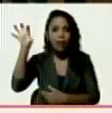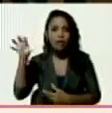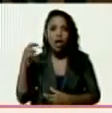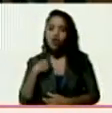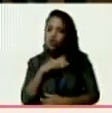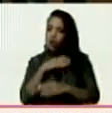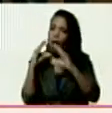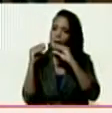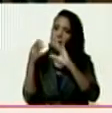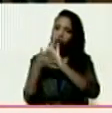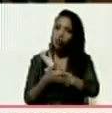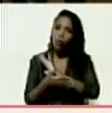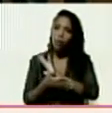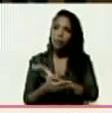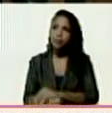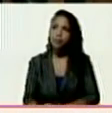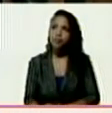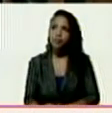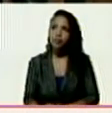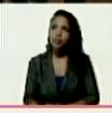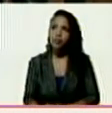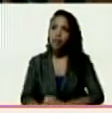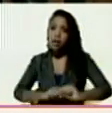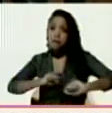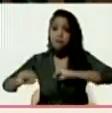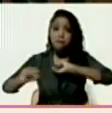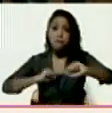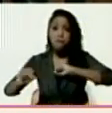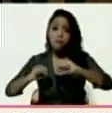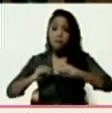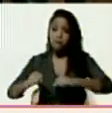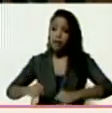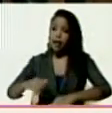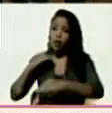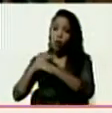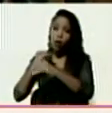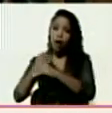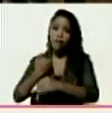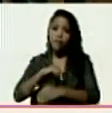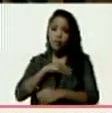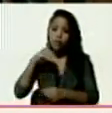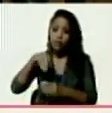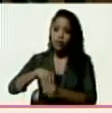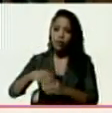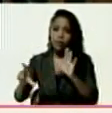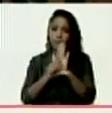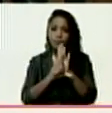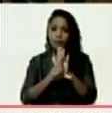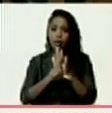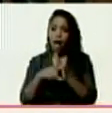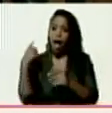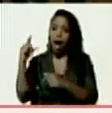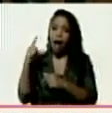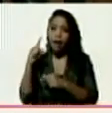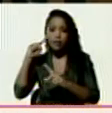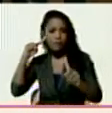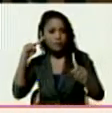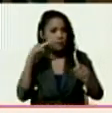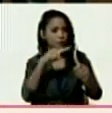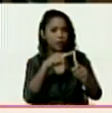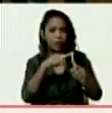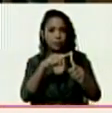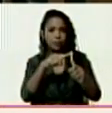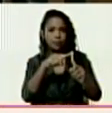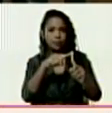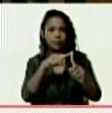hablamos de las acciones coincidentes dentro de nuestra agenda legislativa, estará enfocada en las acciones